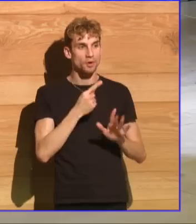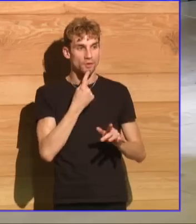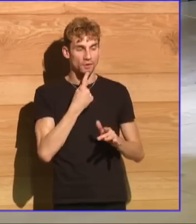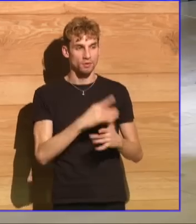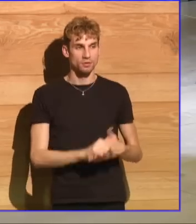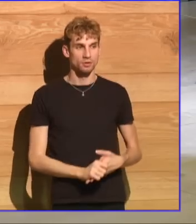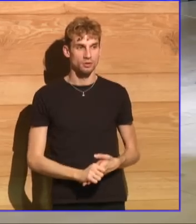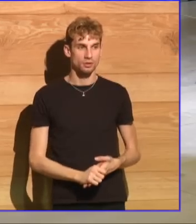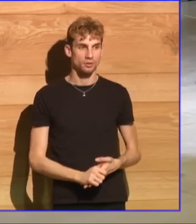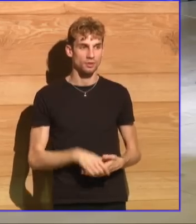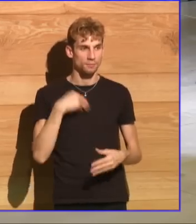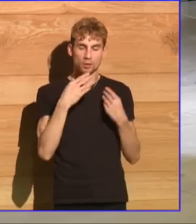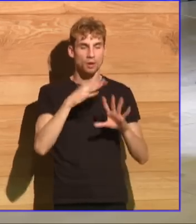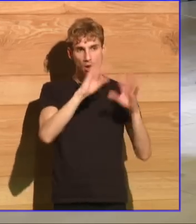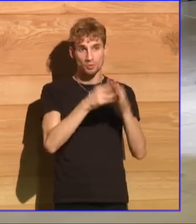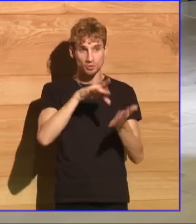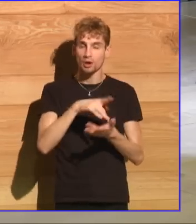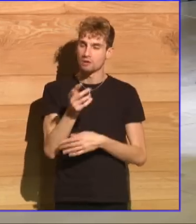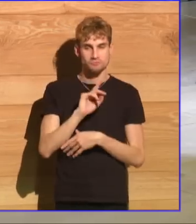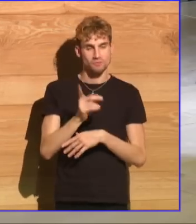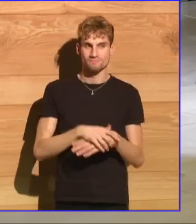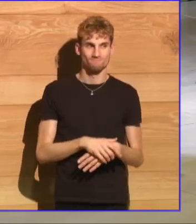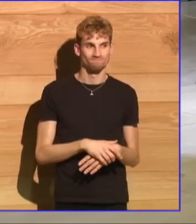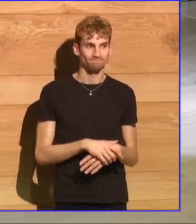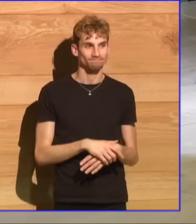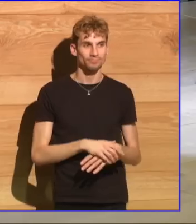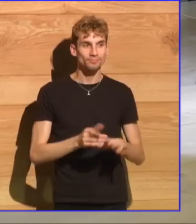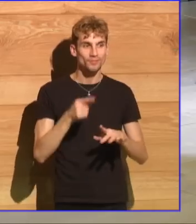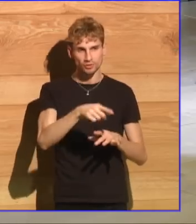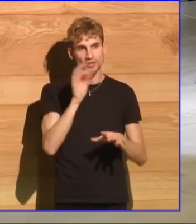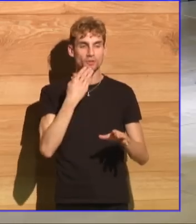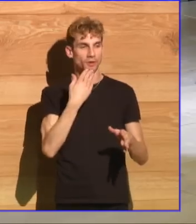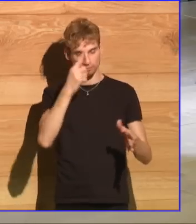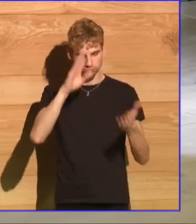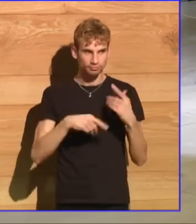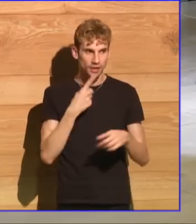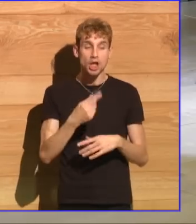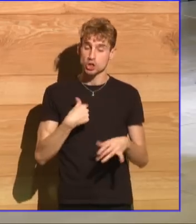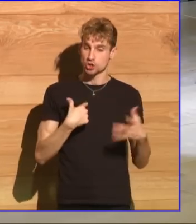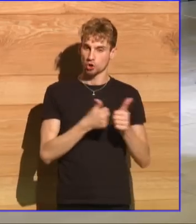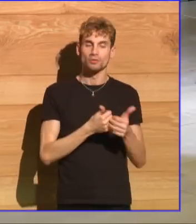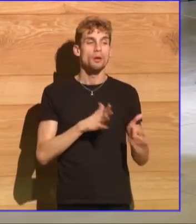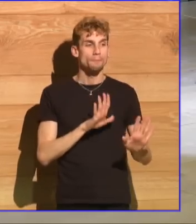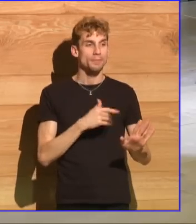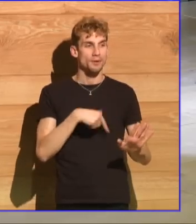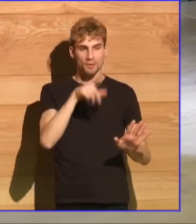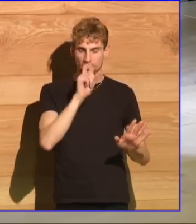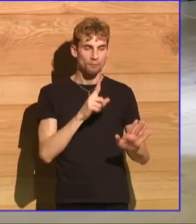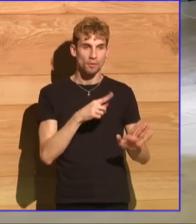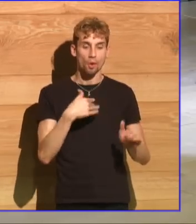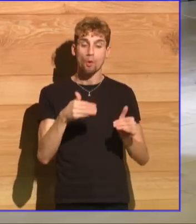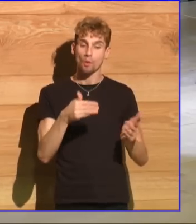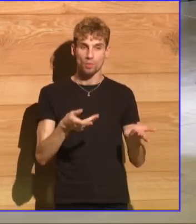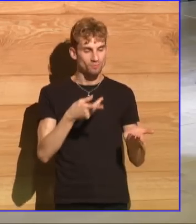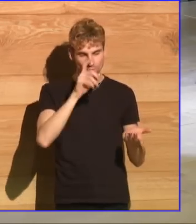Sé Creía que sé habías llegado a alguna conclusión, No, no, pero sé- veo que no. Simplemente has decidido lanzarte. Está vale. con él, Sí. pero no me acuerdo en qué contexto. Vale.